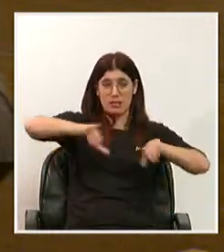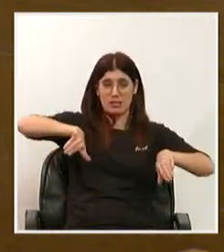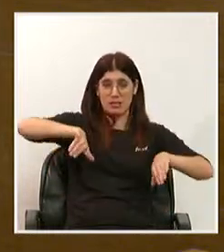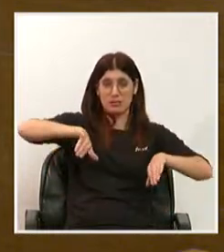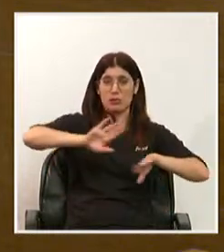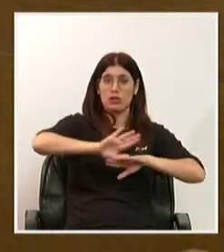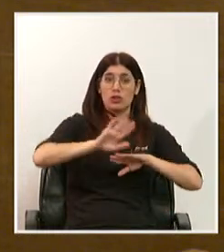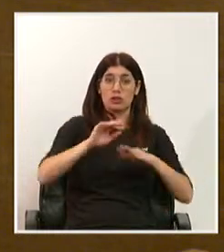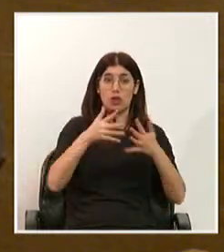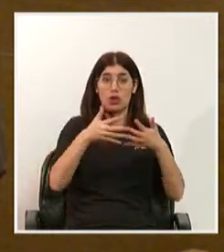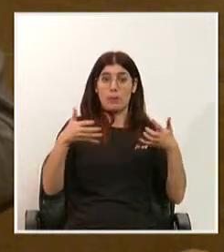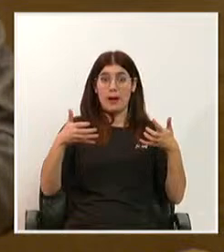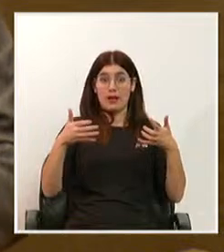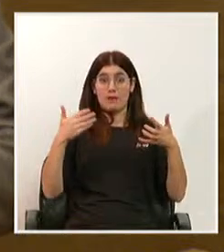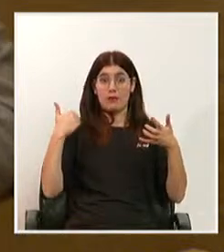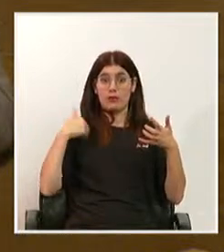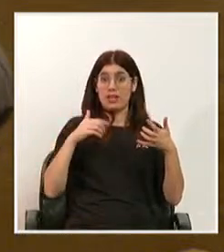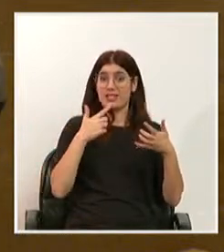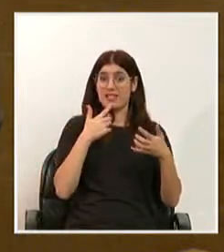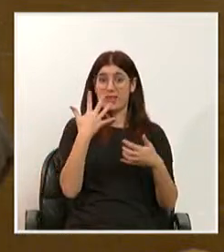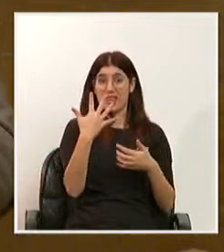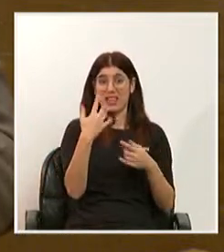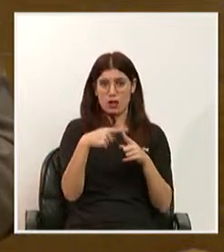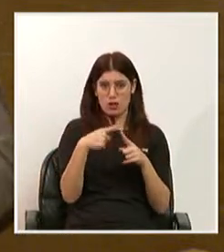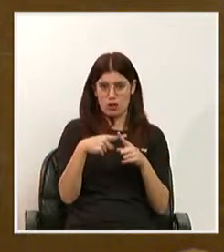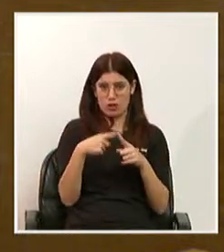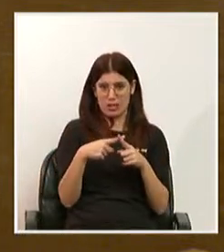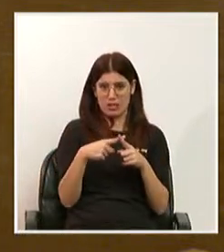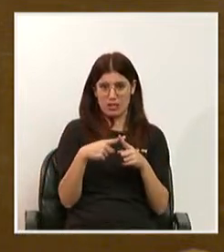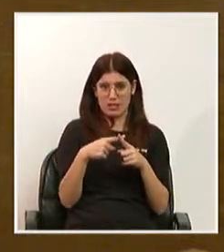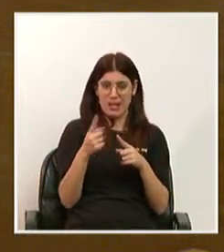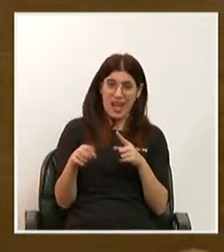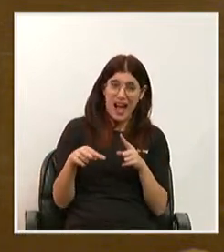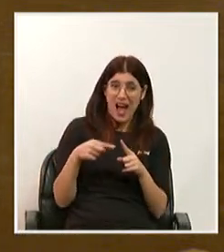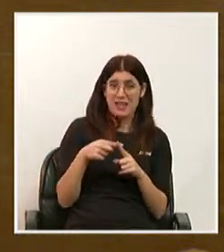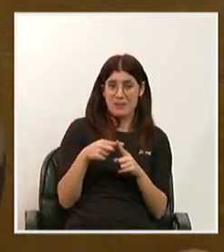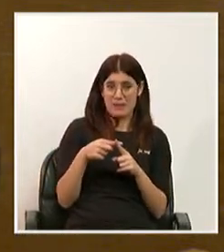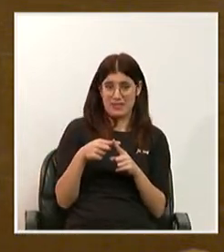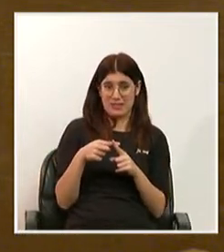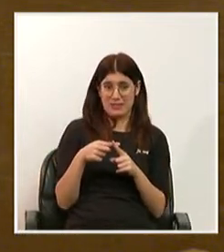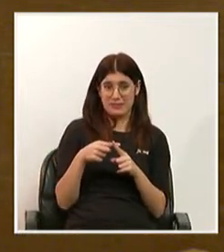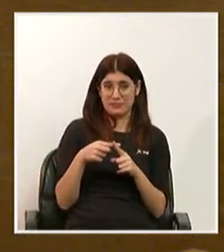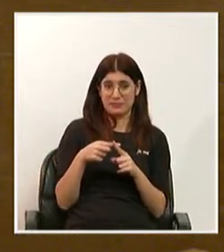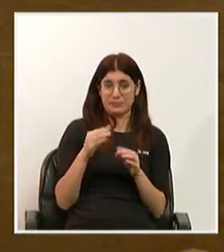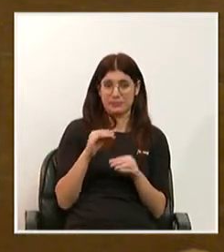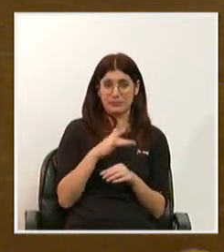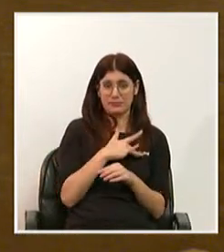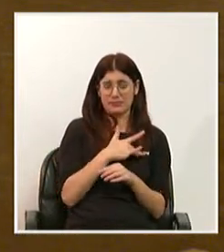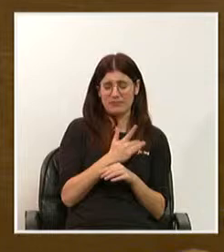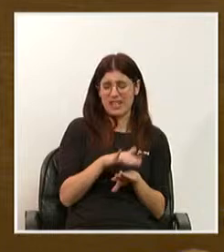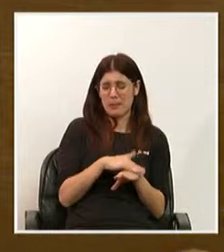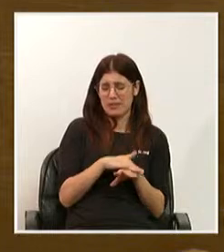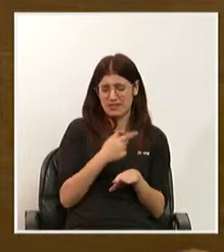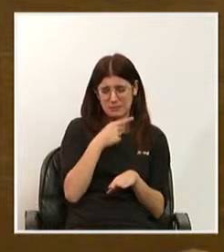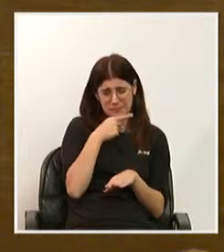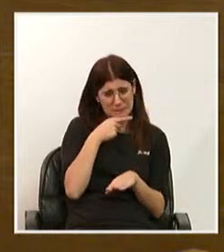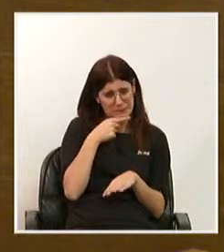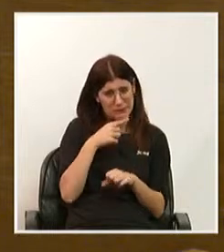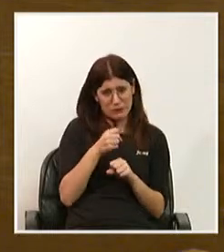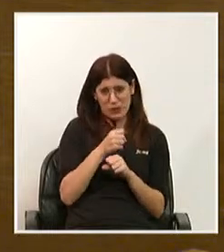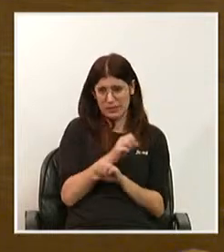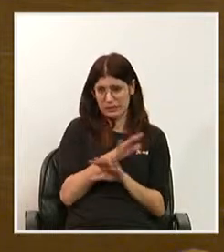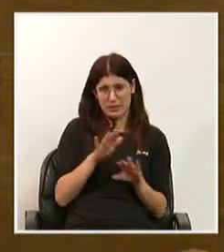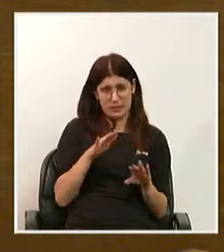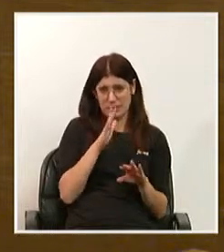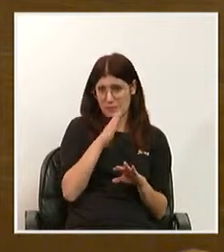en este párrafo se dicen cinco cosas además de la tan dolorosa amnistía para aquellos delincuentes que